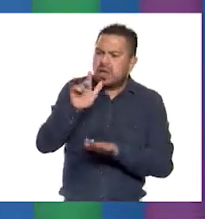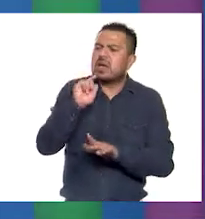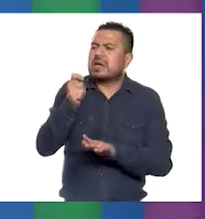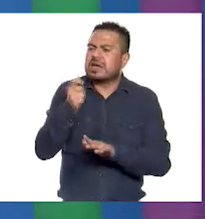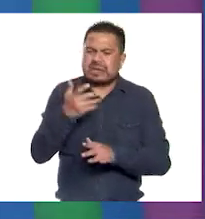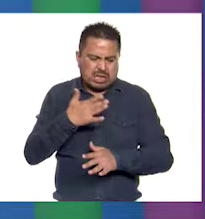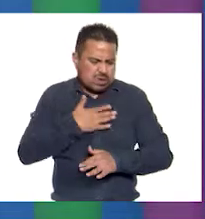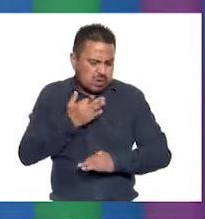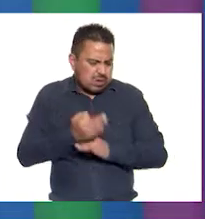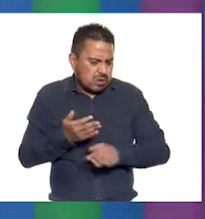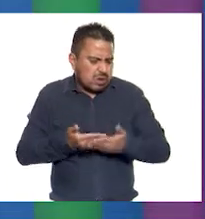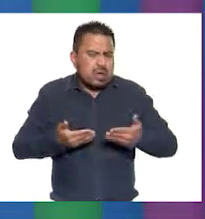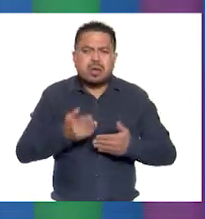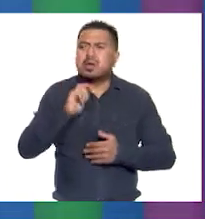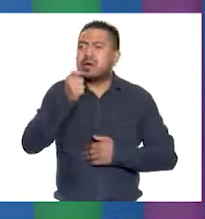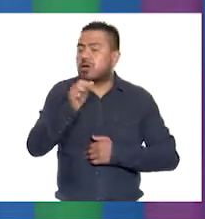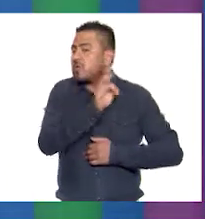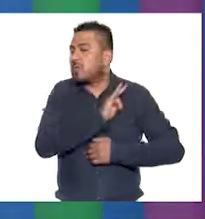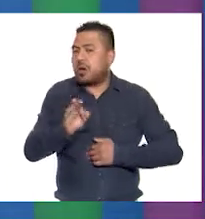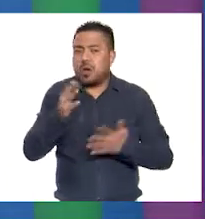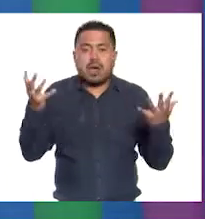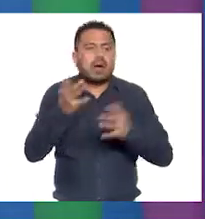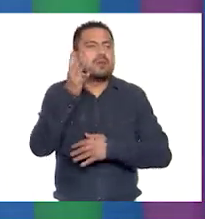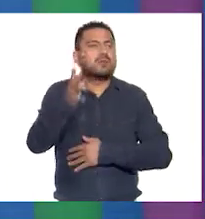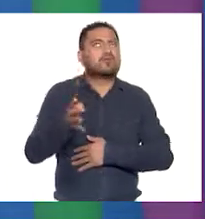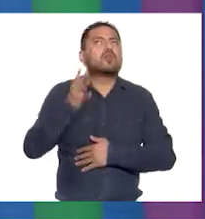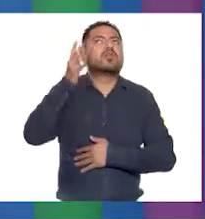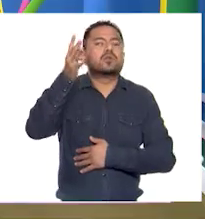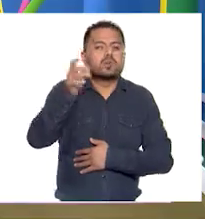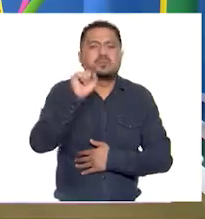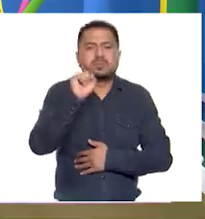que somos en el presente y lo que podemos llegar a ser en el futuro.